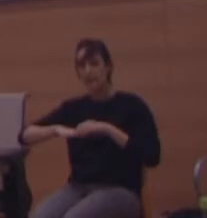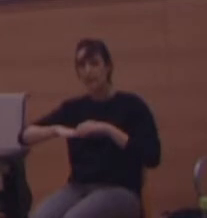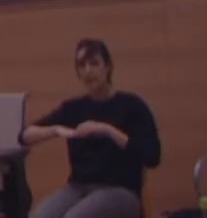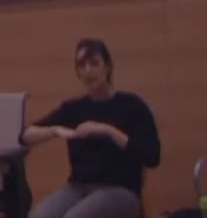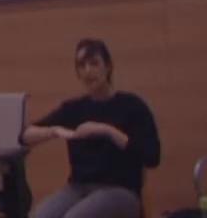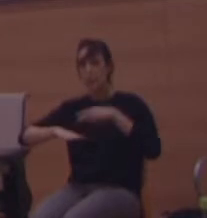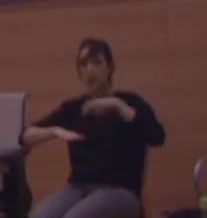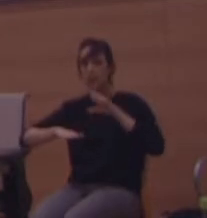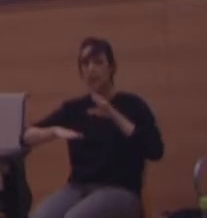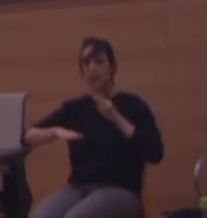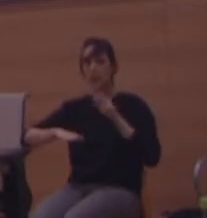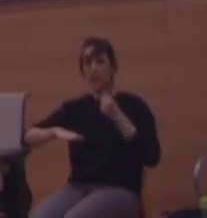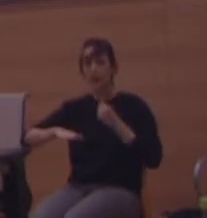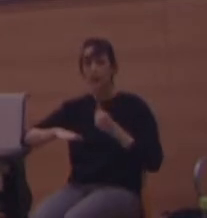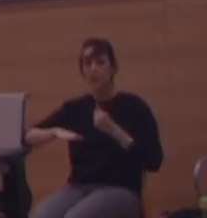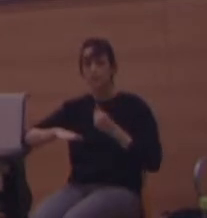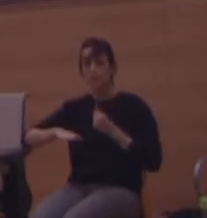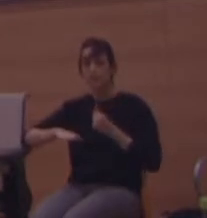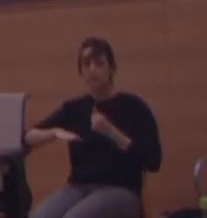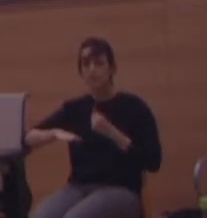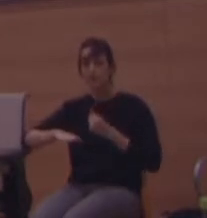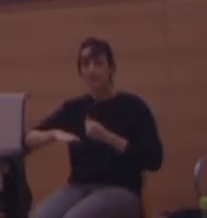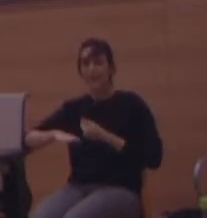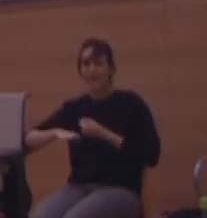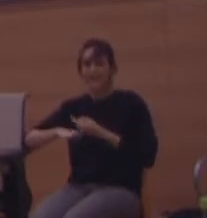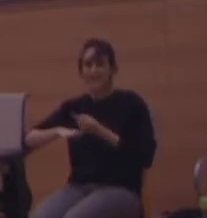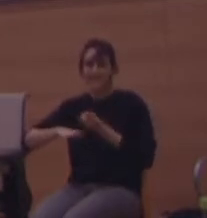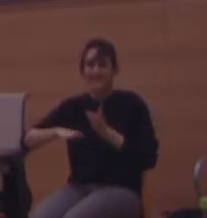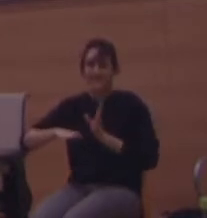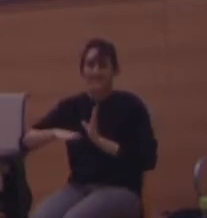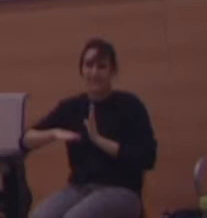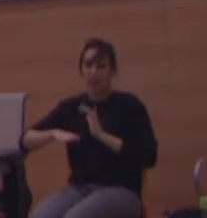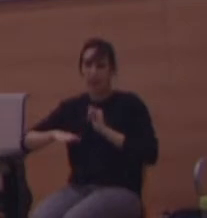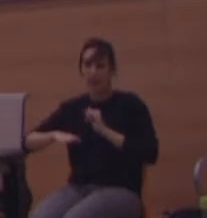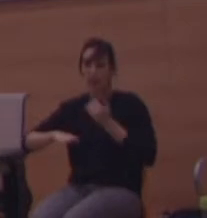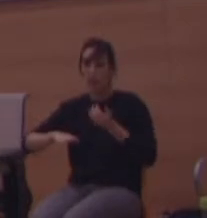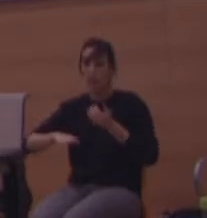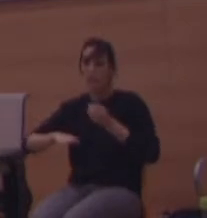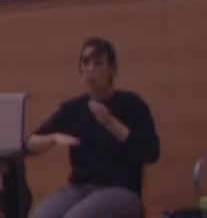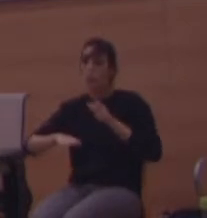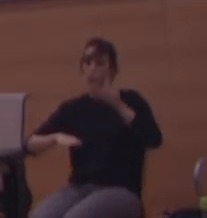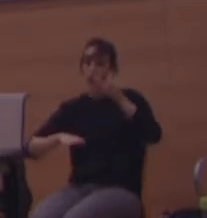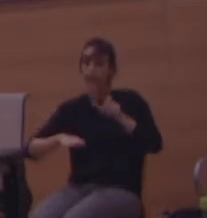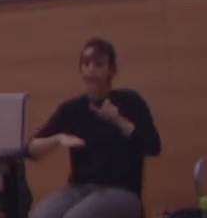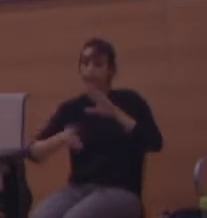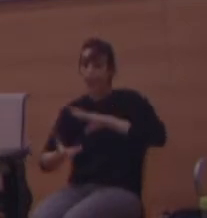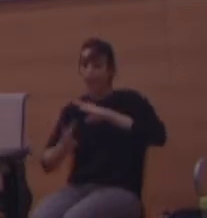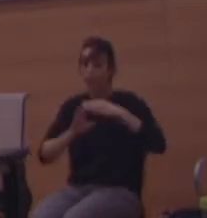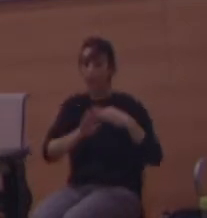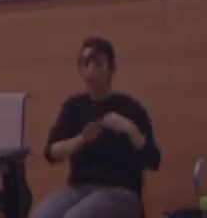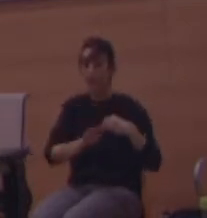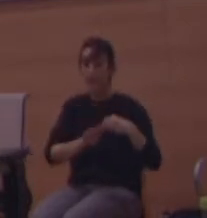un EVA. Existen muchas densidades, entonces, bueno, como eso hay que personalizarlo, pues